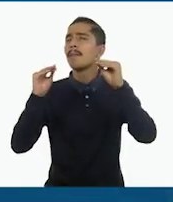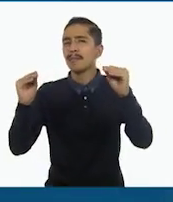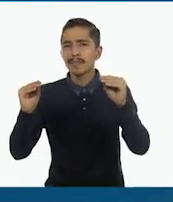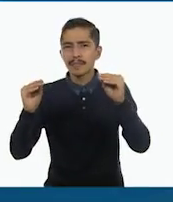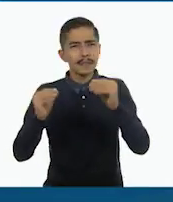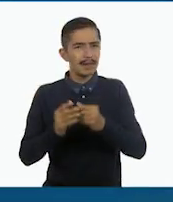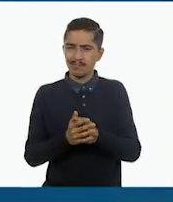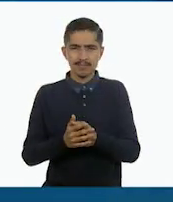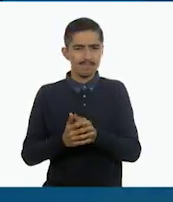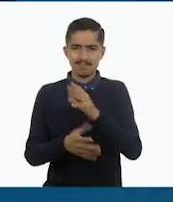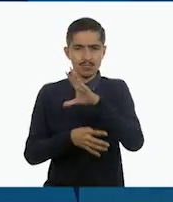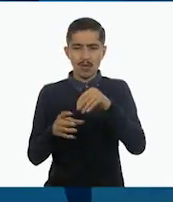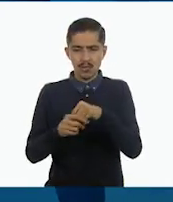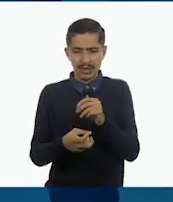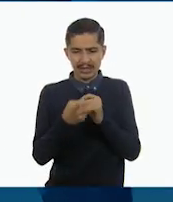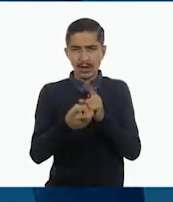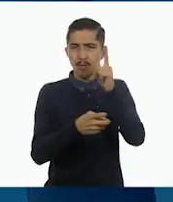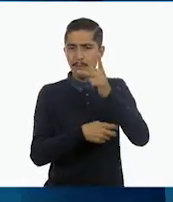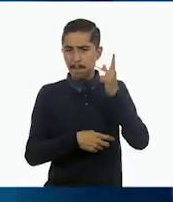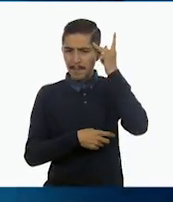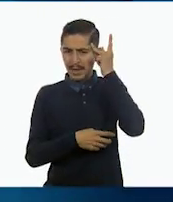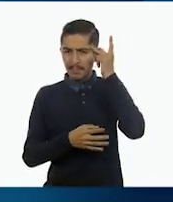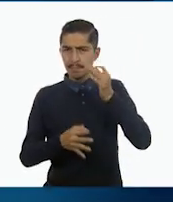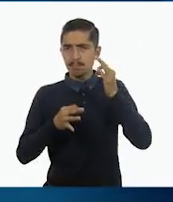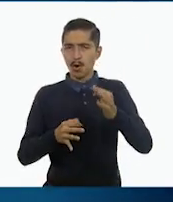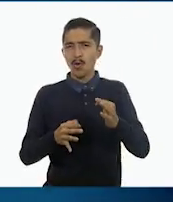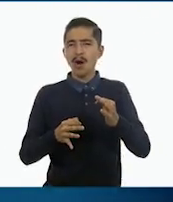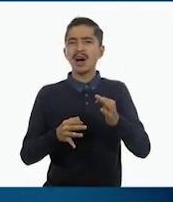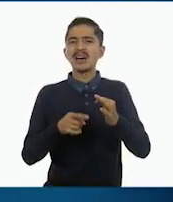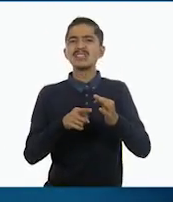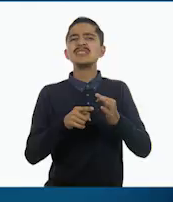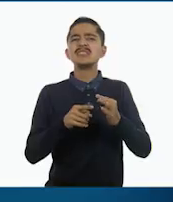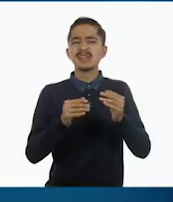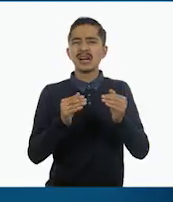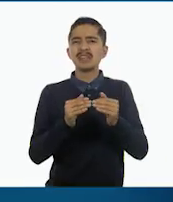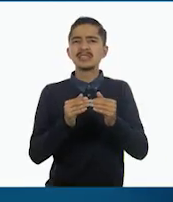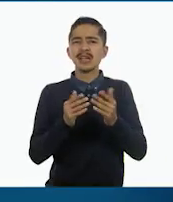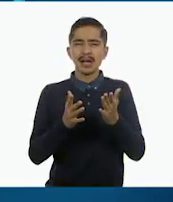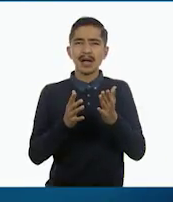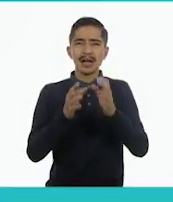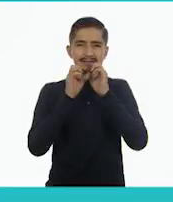Todo esto no es digno de un príncipe de la casa de Habsburgo.